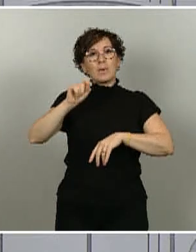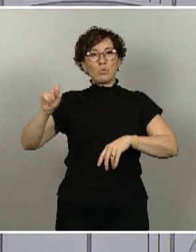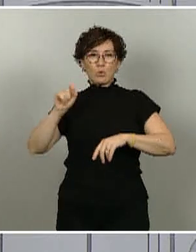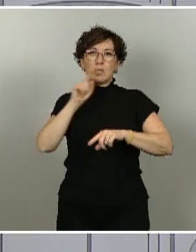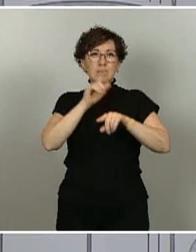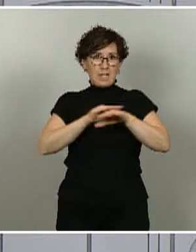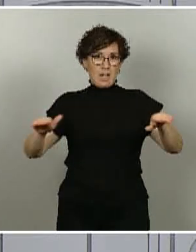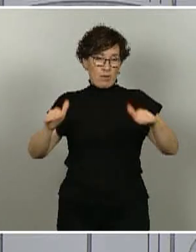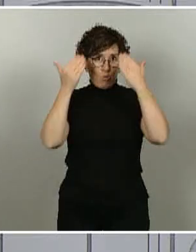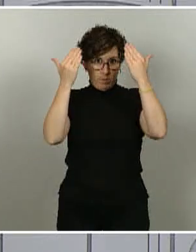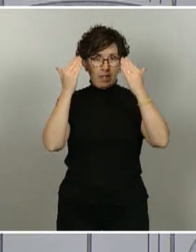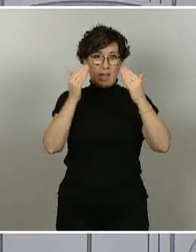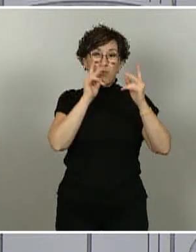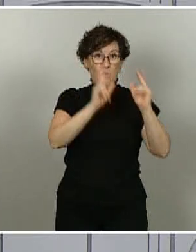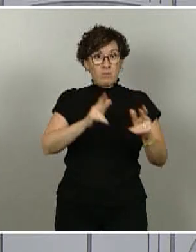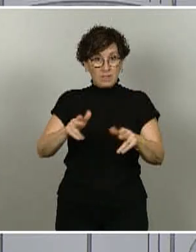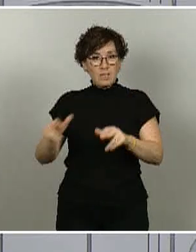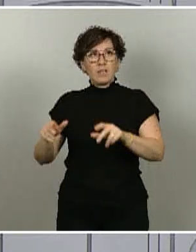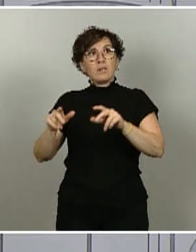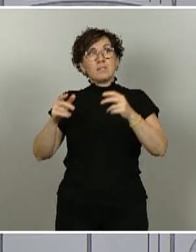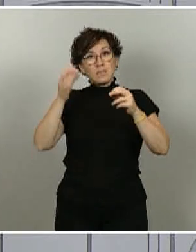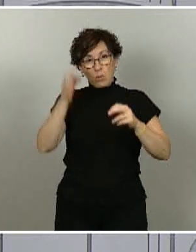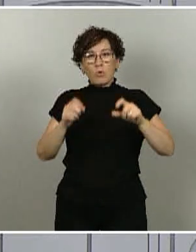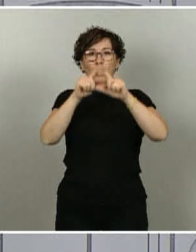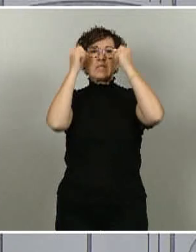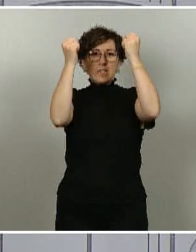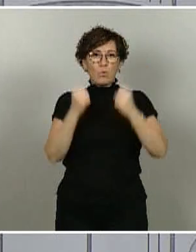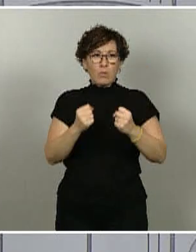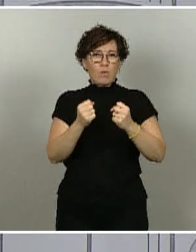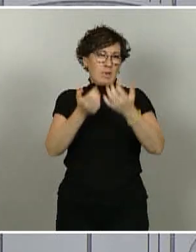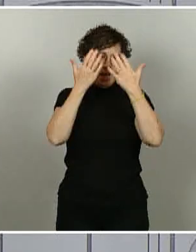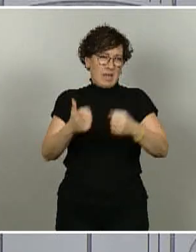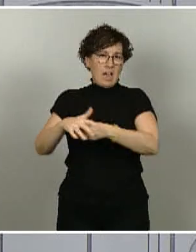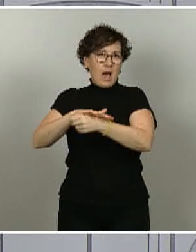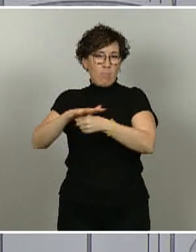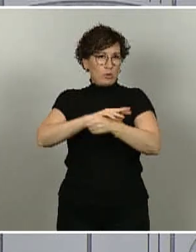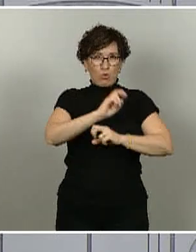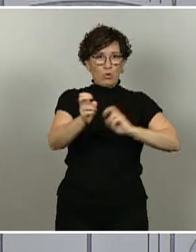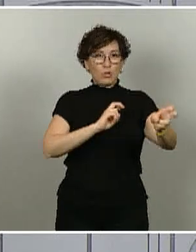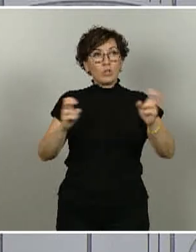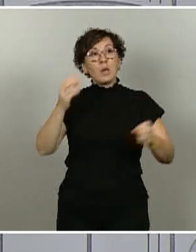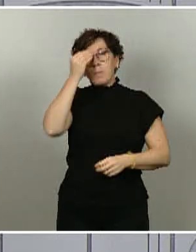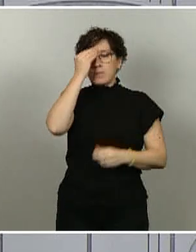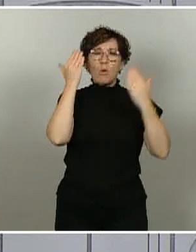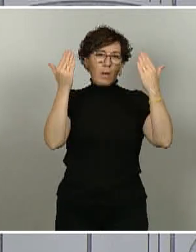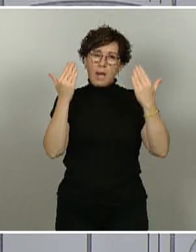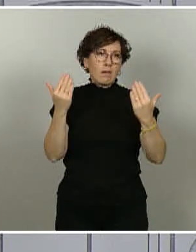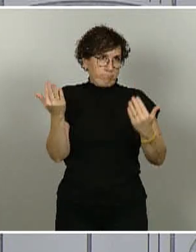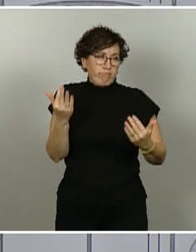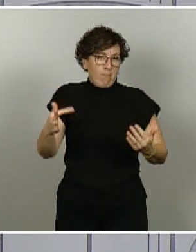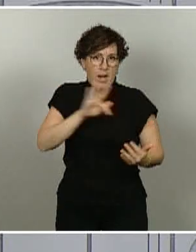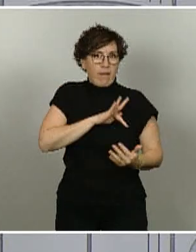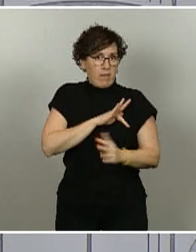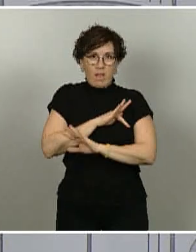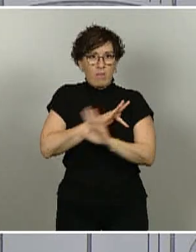en muchas instituciones y entiendo que en muchos otros ámbitos. Yo creo que es un homenaje bien merecido, y yo creo que debemos de hacerlo